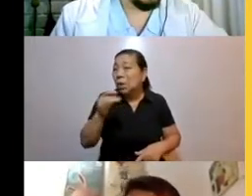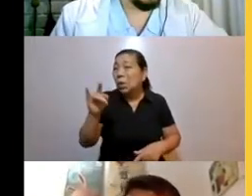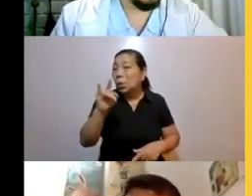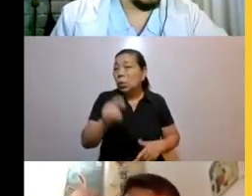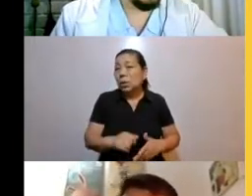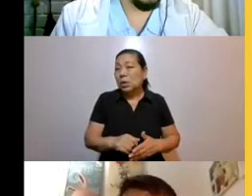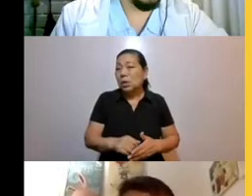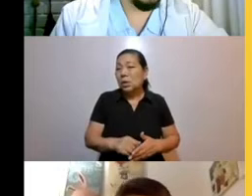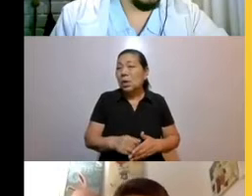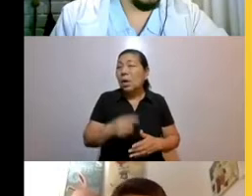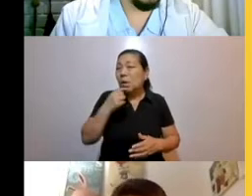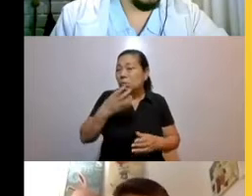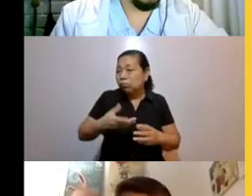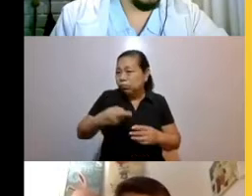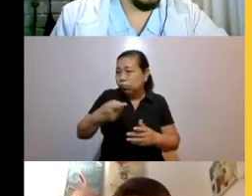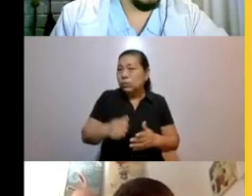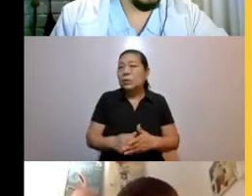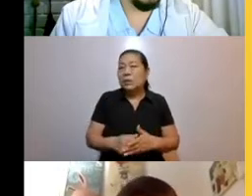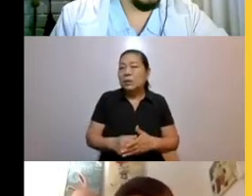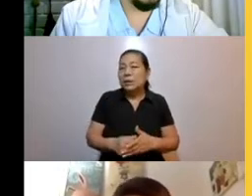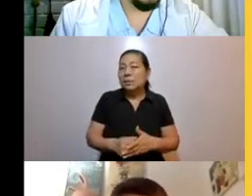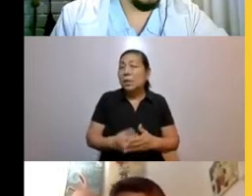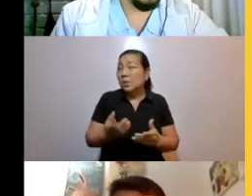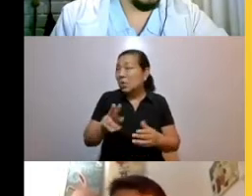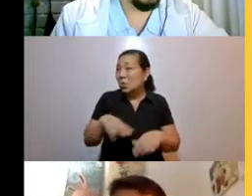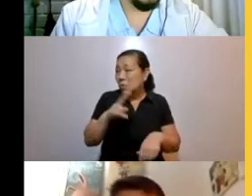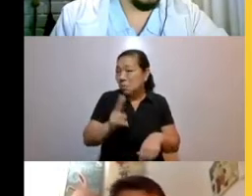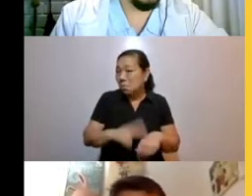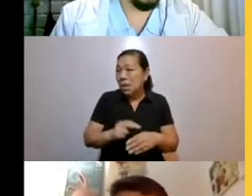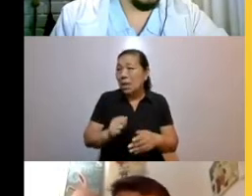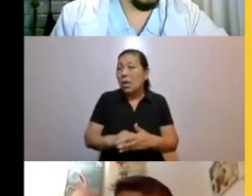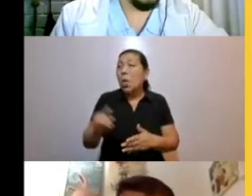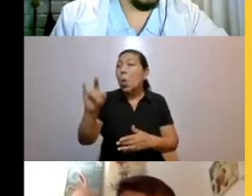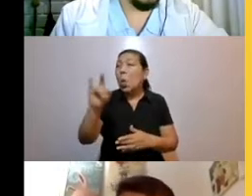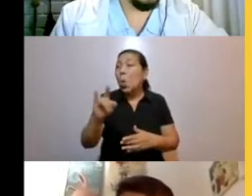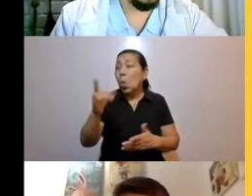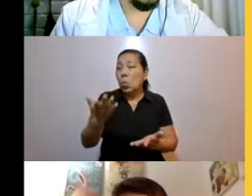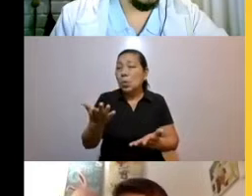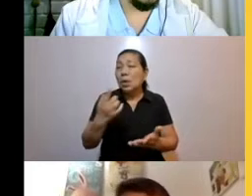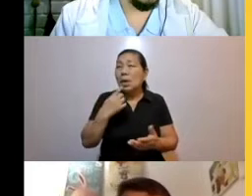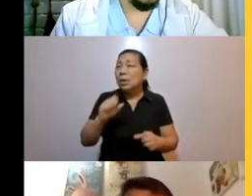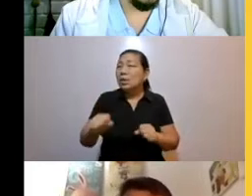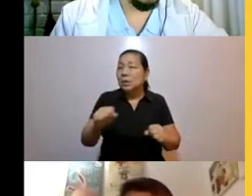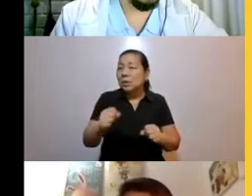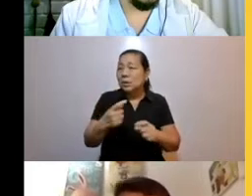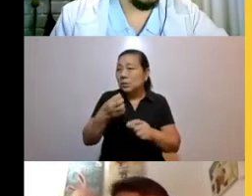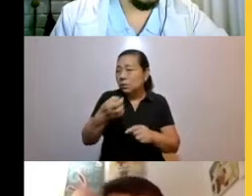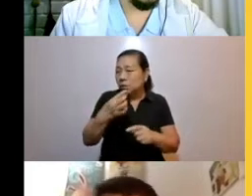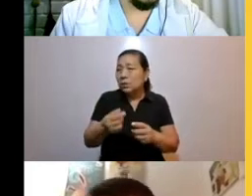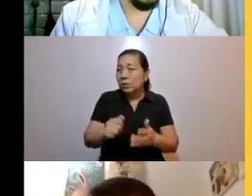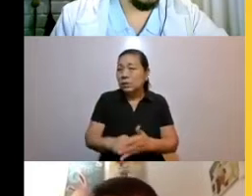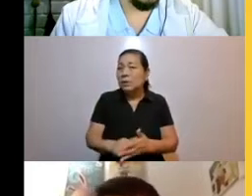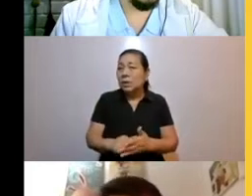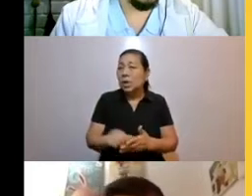de antiinflamatorios no esteroideos, que es tan común, el uso de antiepilépticos y, un tema